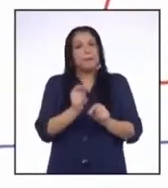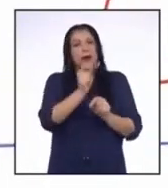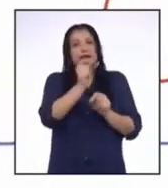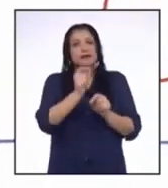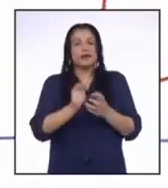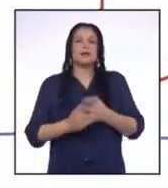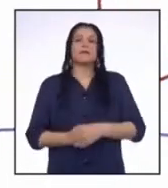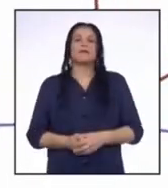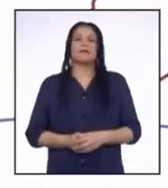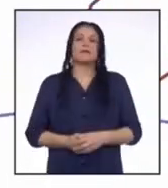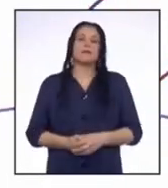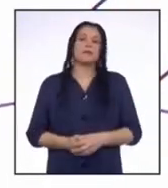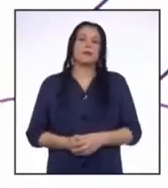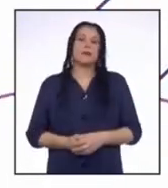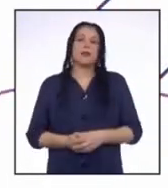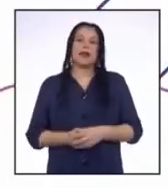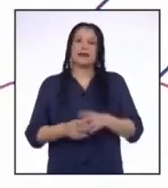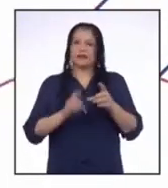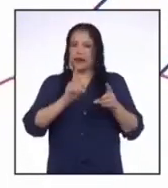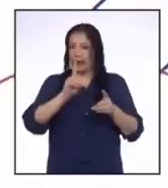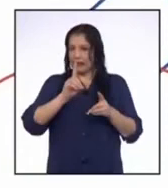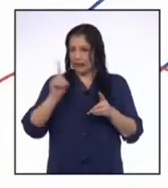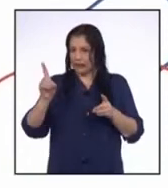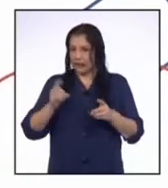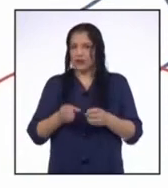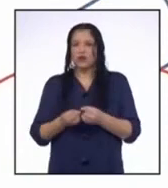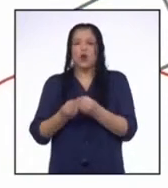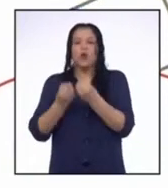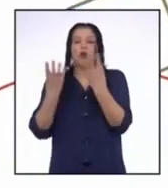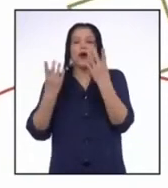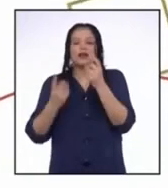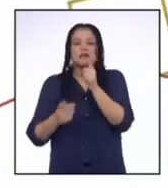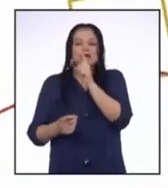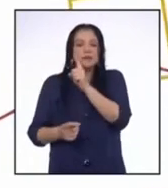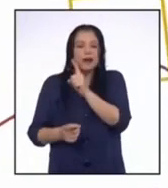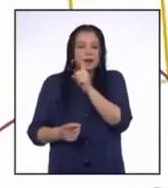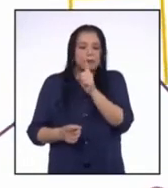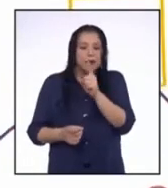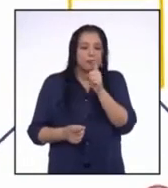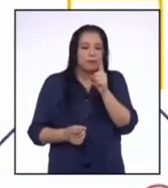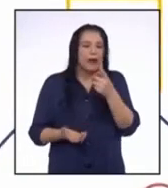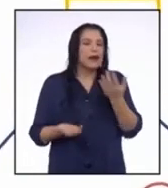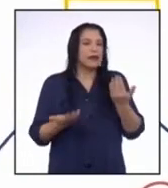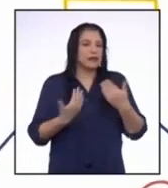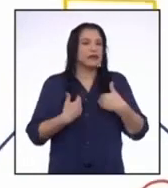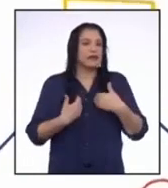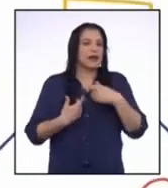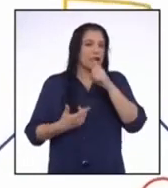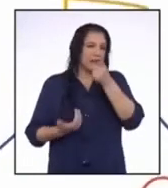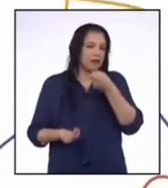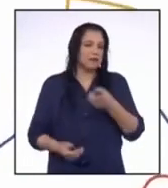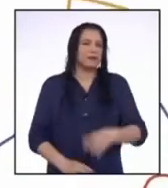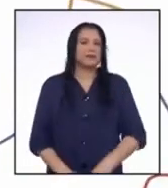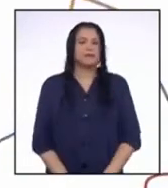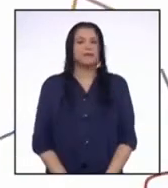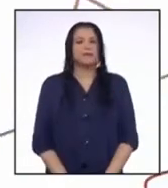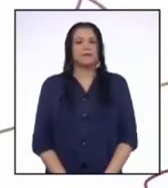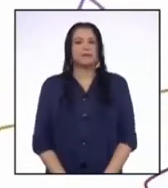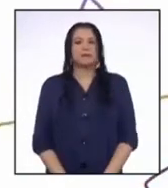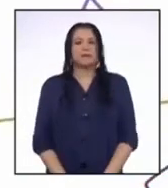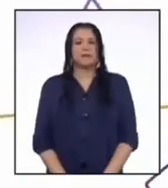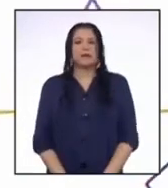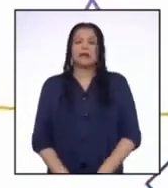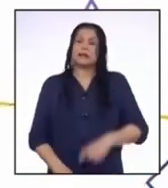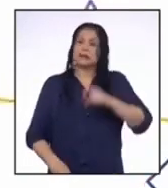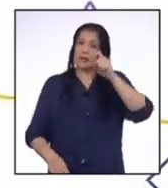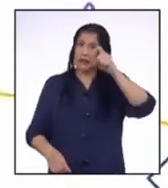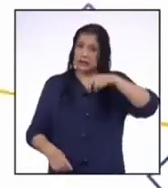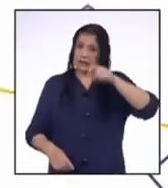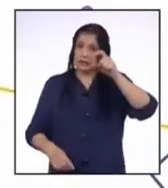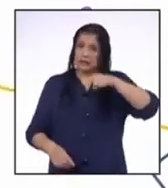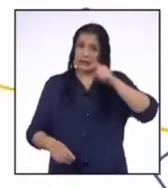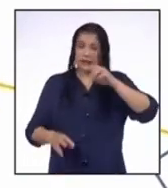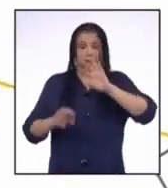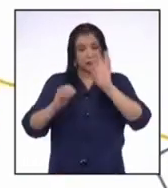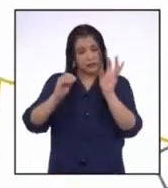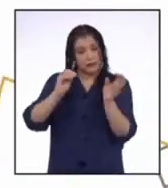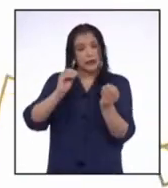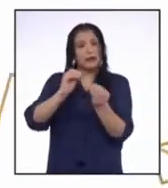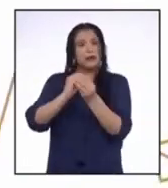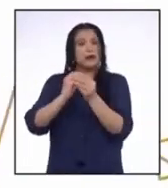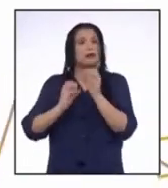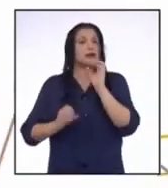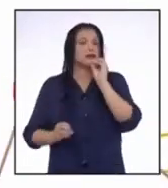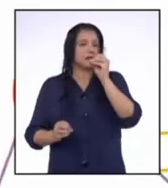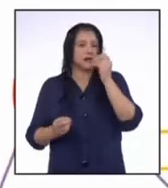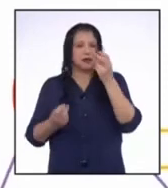del dividendo a la derecha tantos lugares como cifras decimales tenga el divisor. Si es necesario, se añade